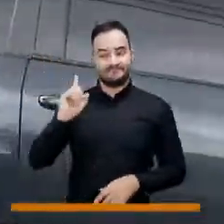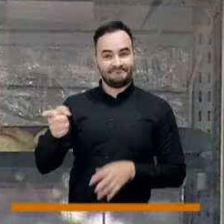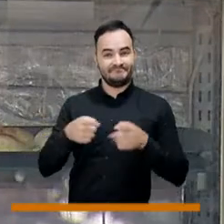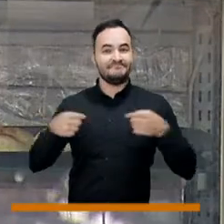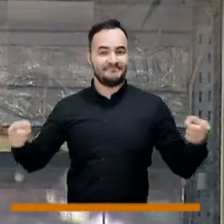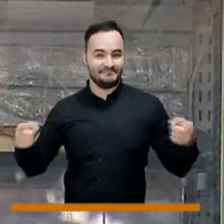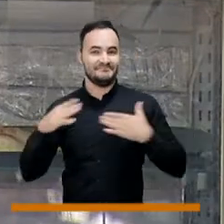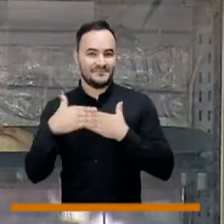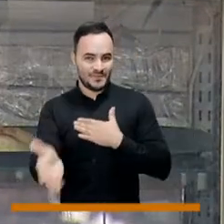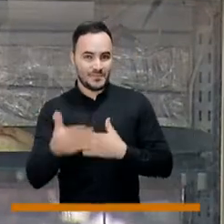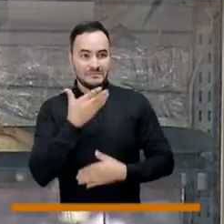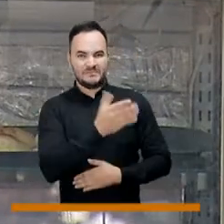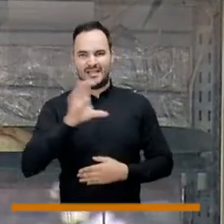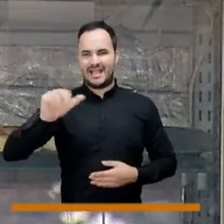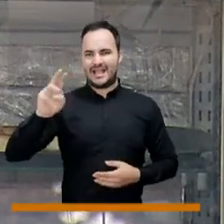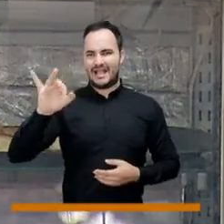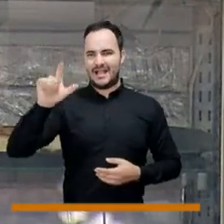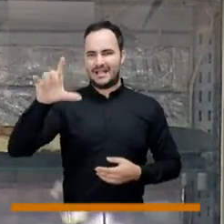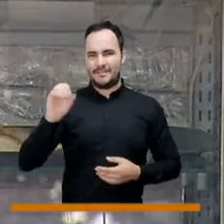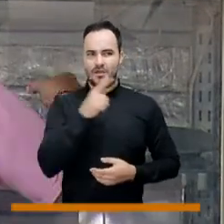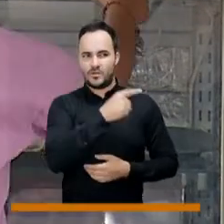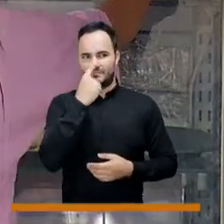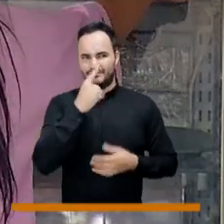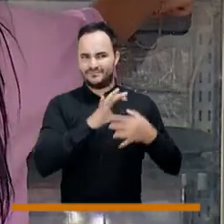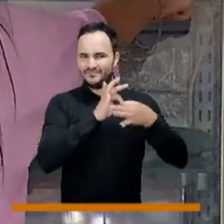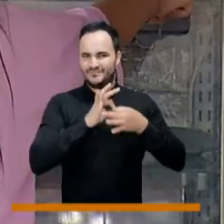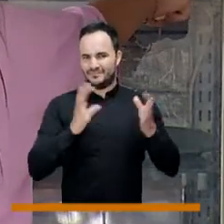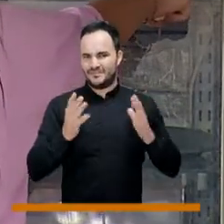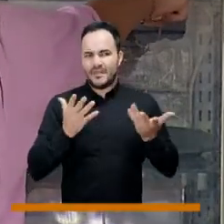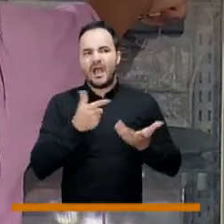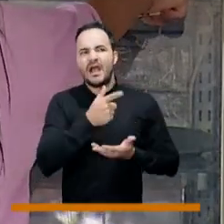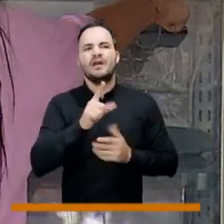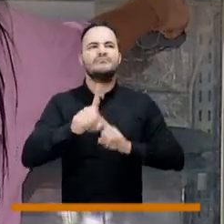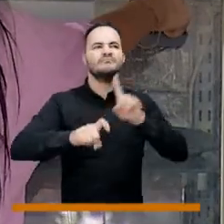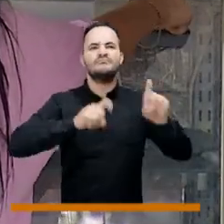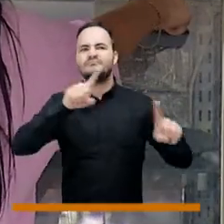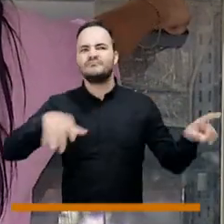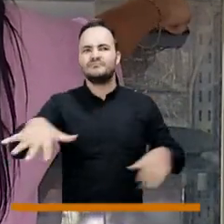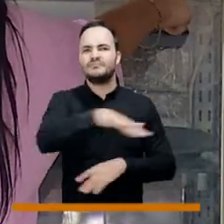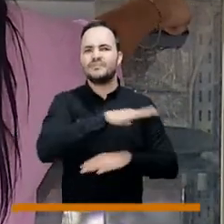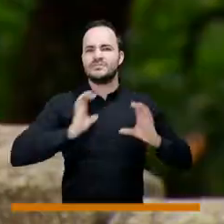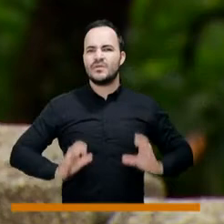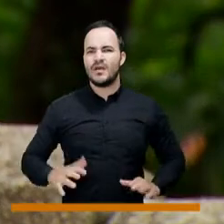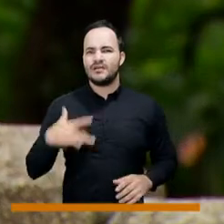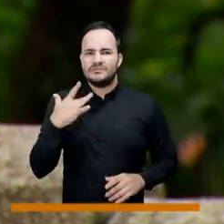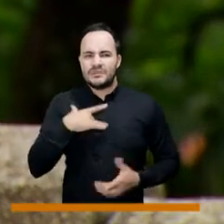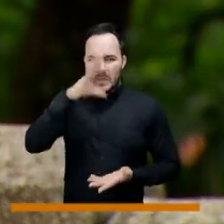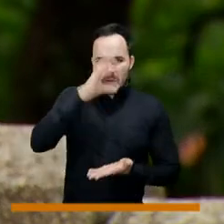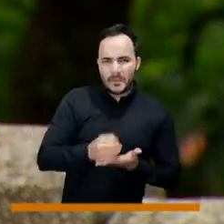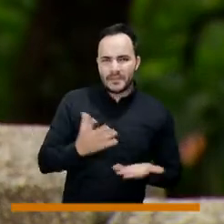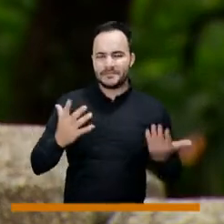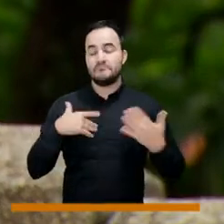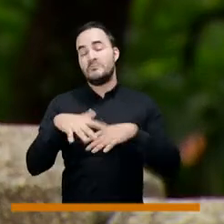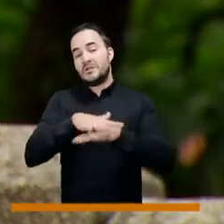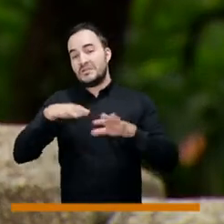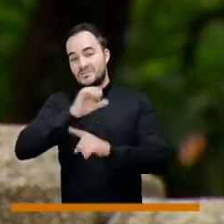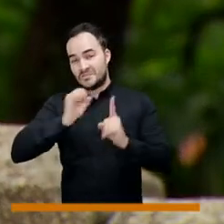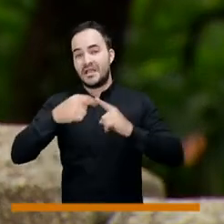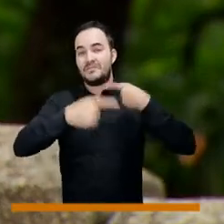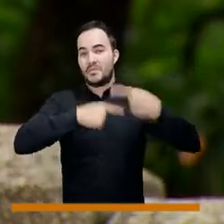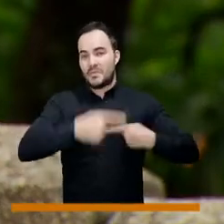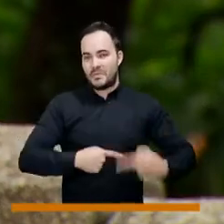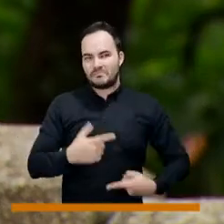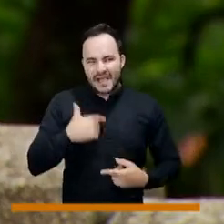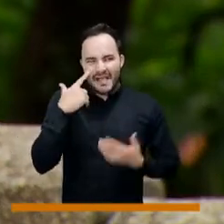Camilo, que está con nuestros televidentes en ese diálogo constante, abierto con la ciudadanía a través de nuestras redes sociales. Camilo, un